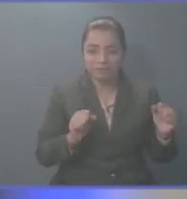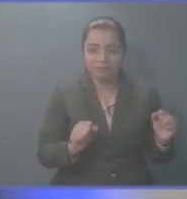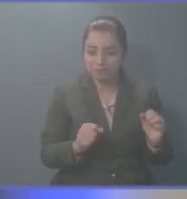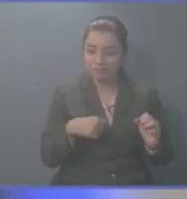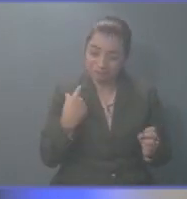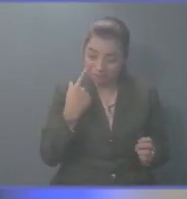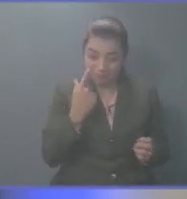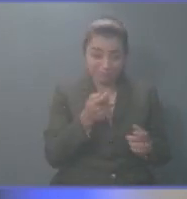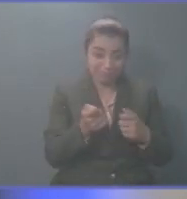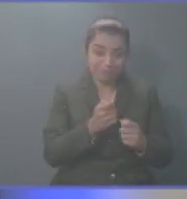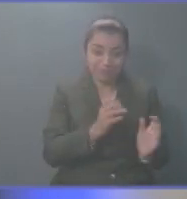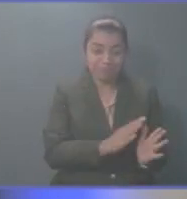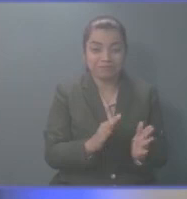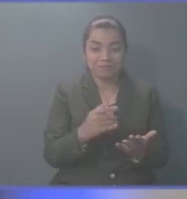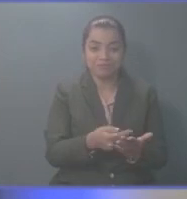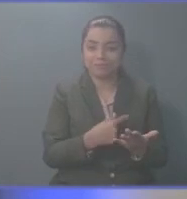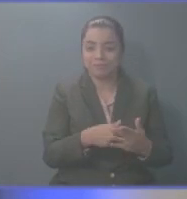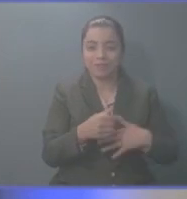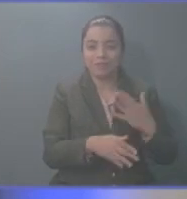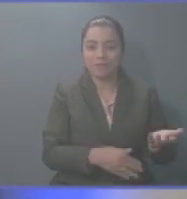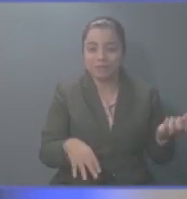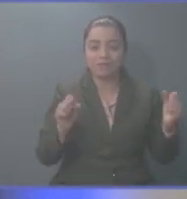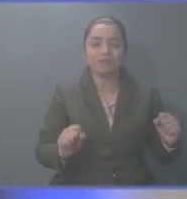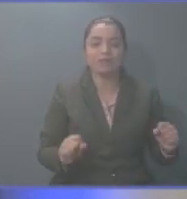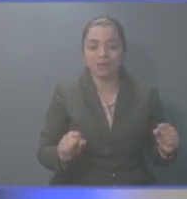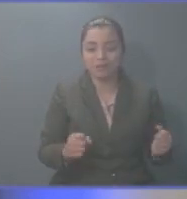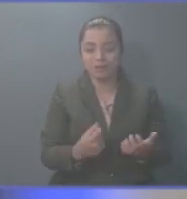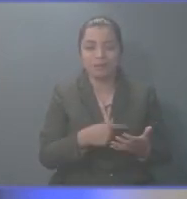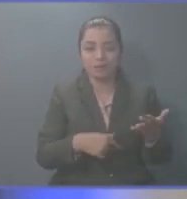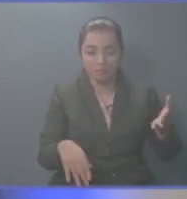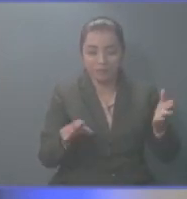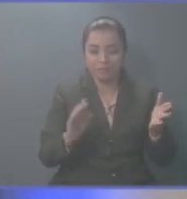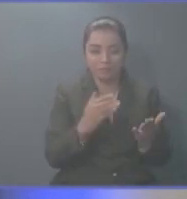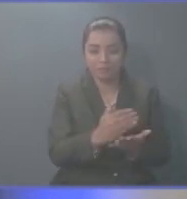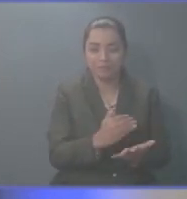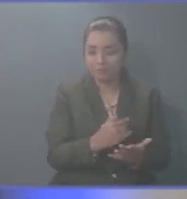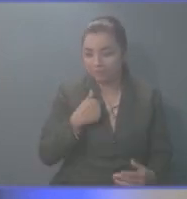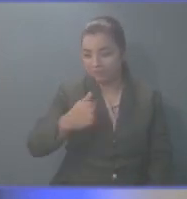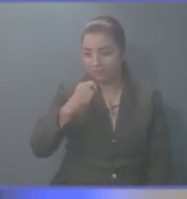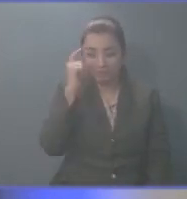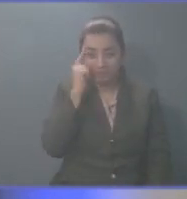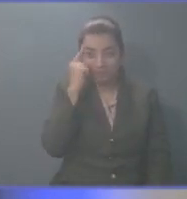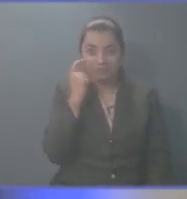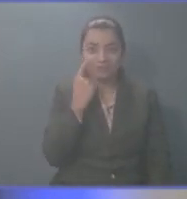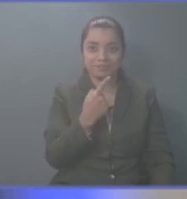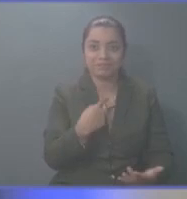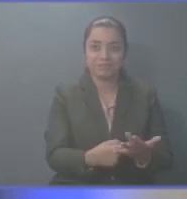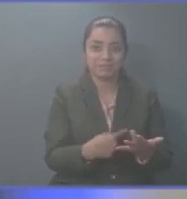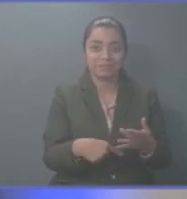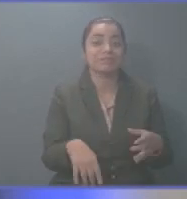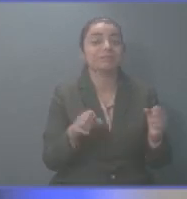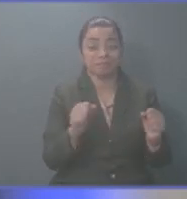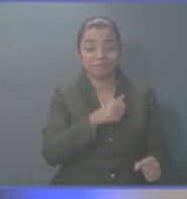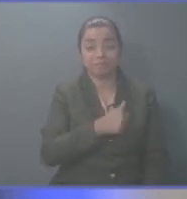mal manejo, sin lugar a dudas, de recursos financieros en los últimos años. Yo creo que es donde tienen que actuar las instituciones,